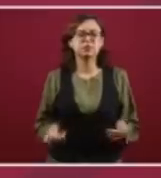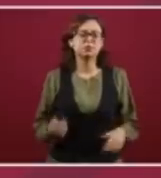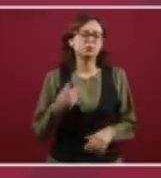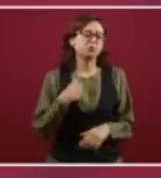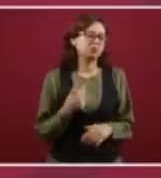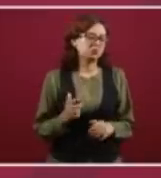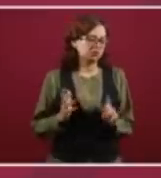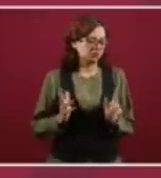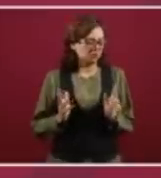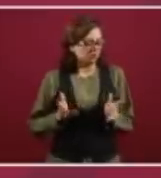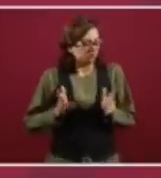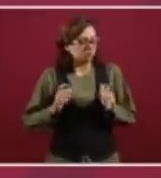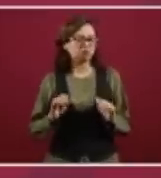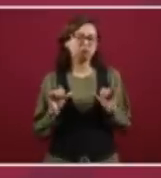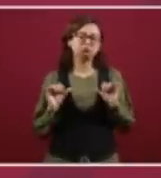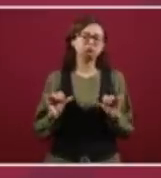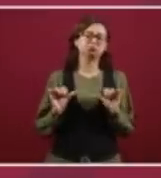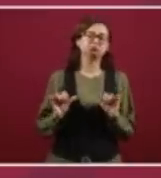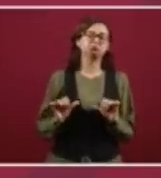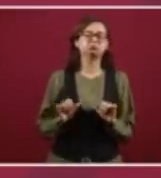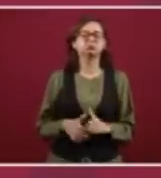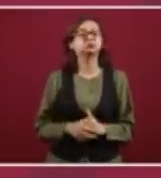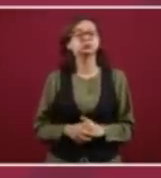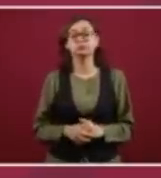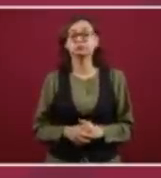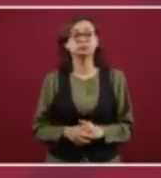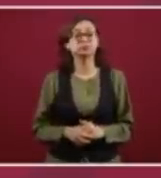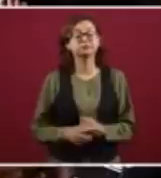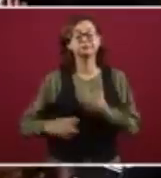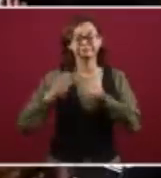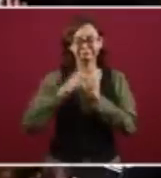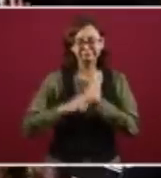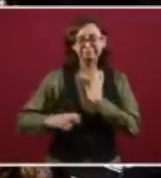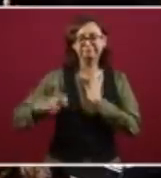autocomplacencia, sino rectificar.